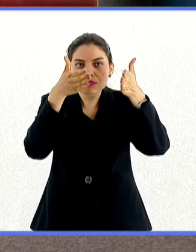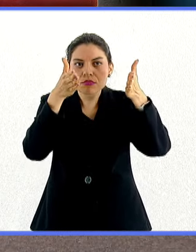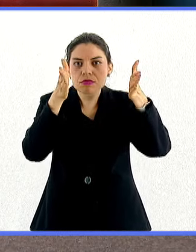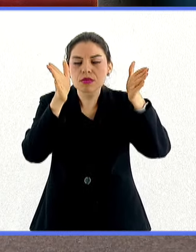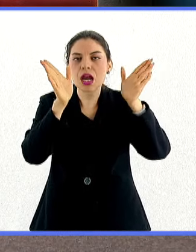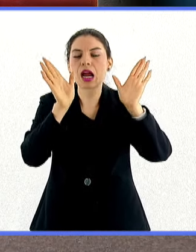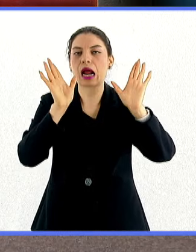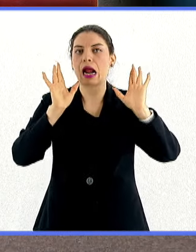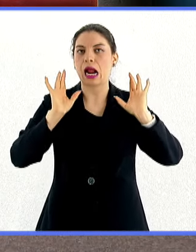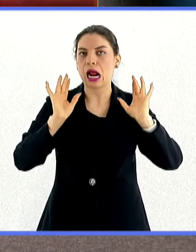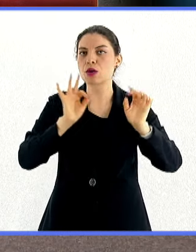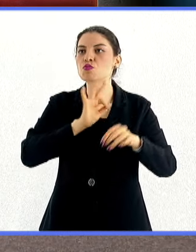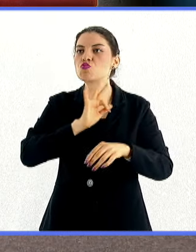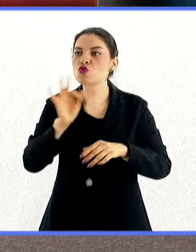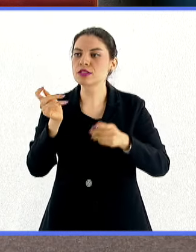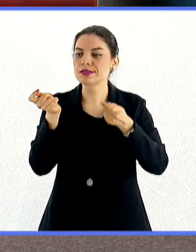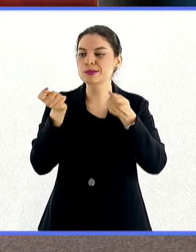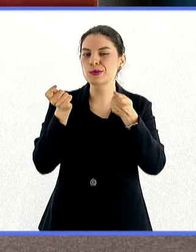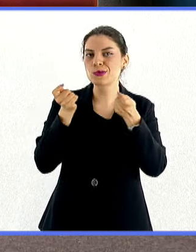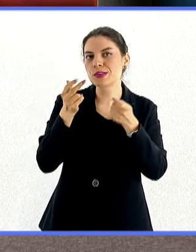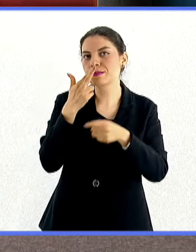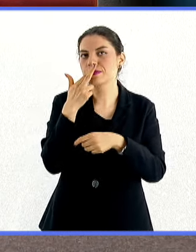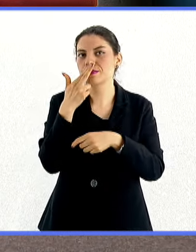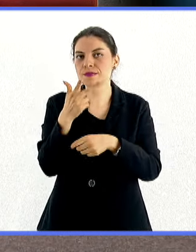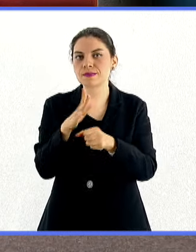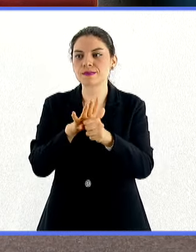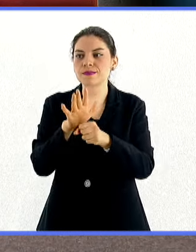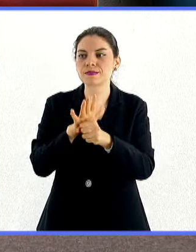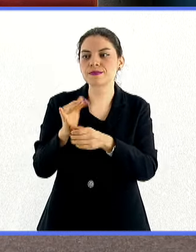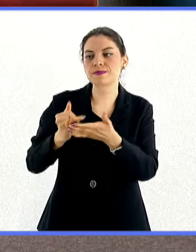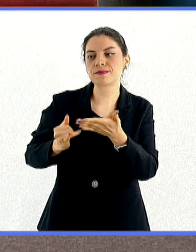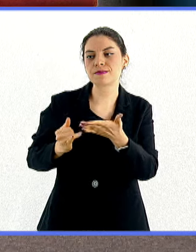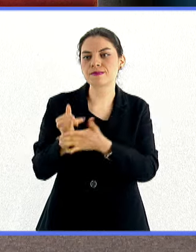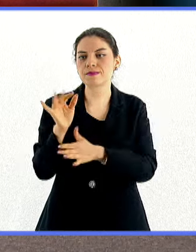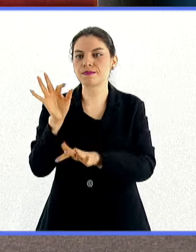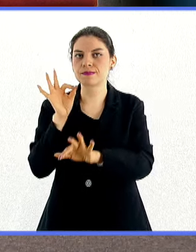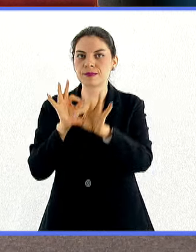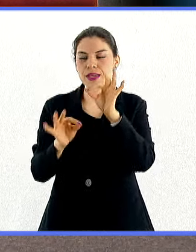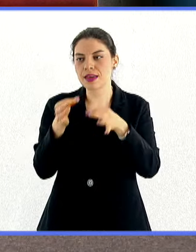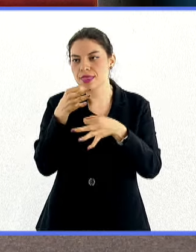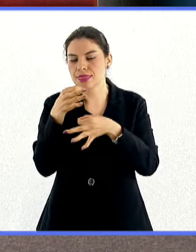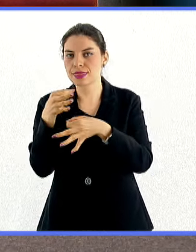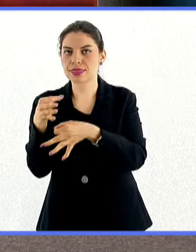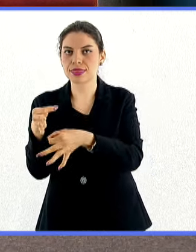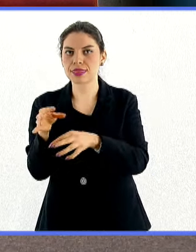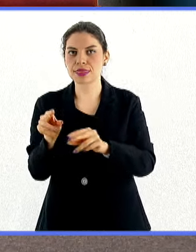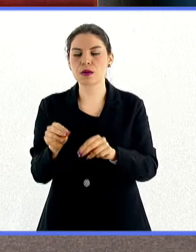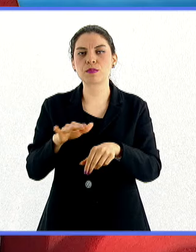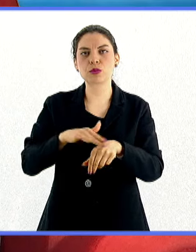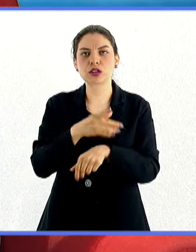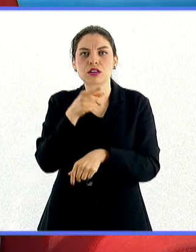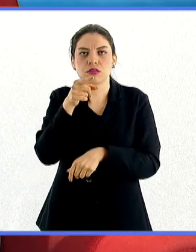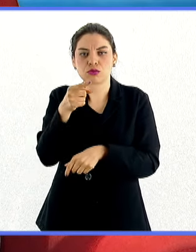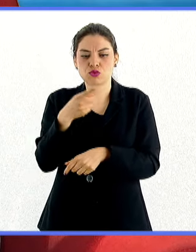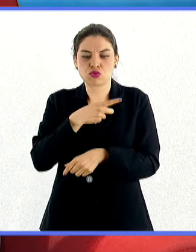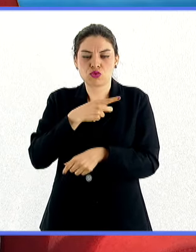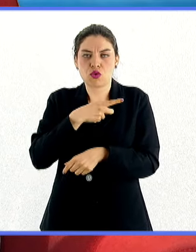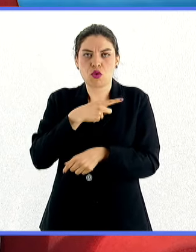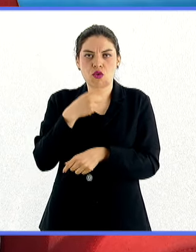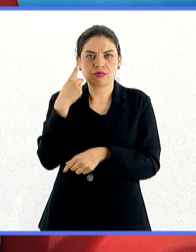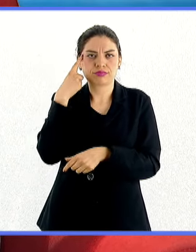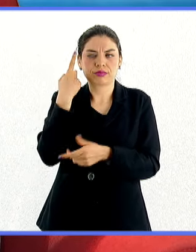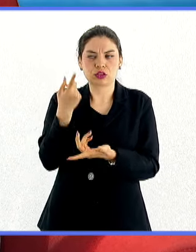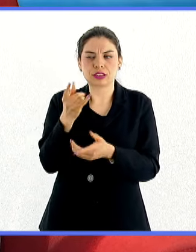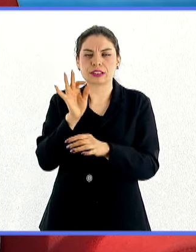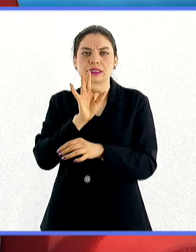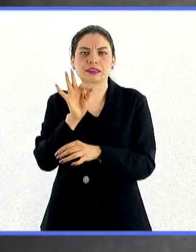con todos estos estímulos y sobre todo no sucumbir a sus adicciones, porque puedes pensar por cuenta propia, entonces las ofertas que te